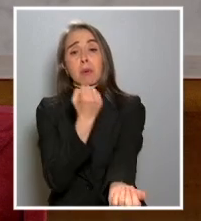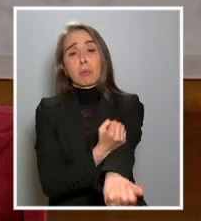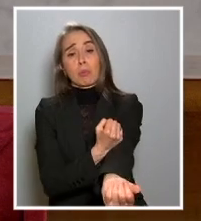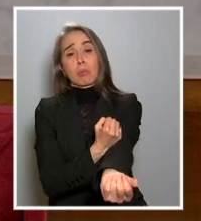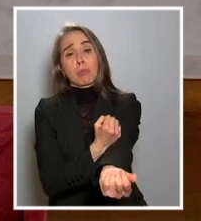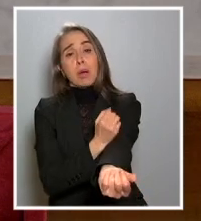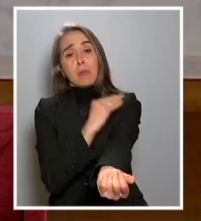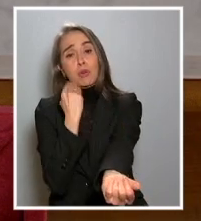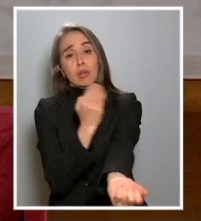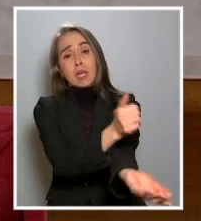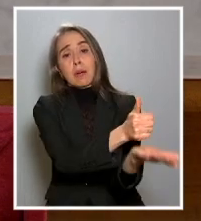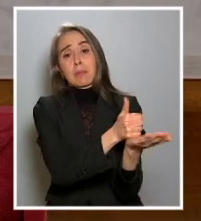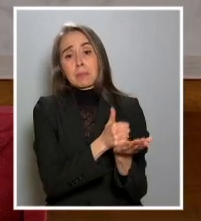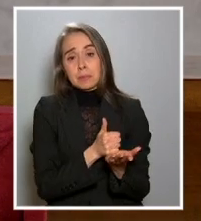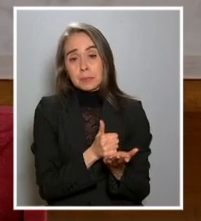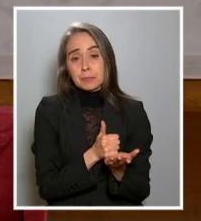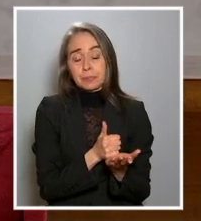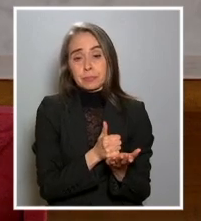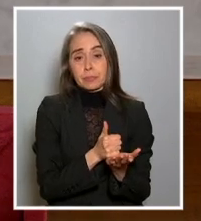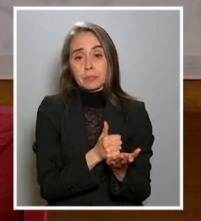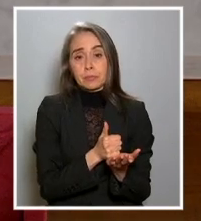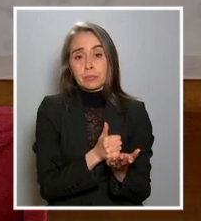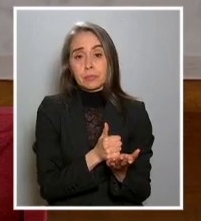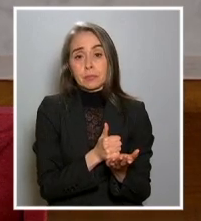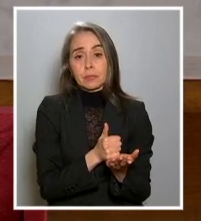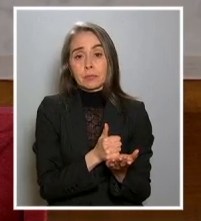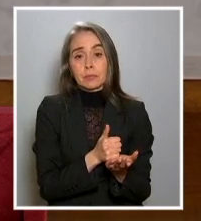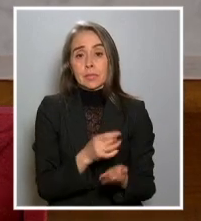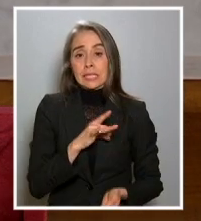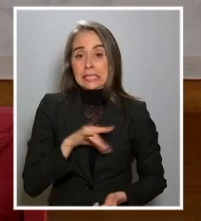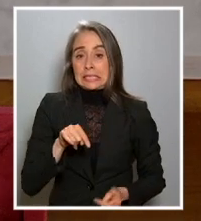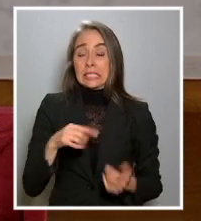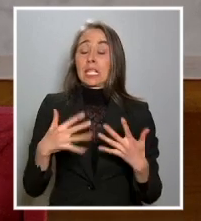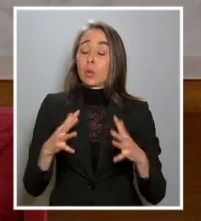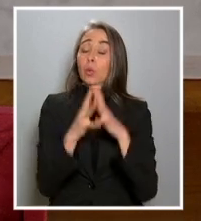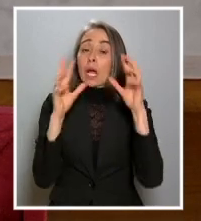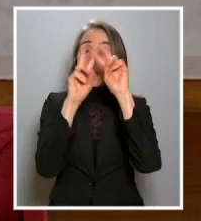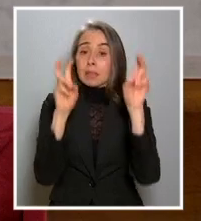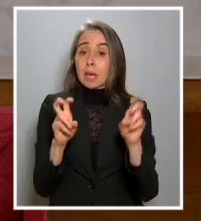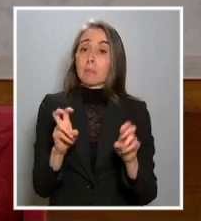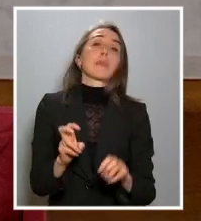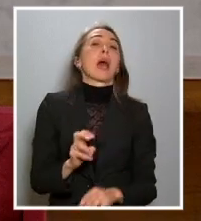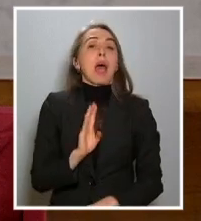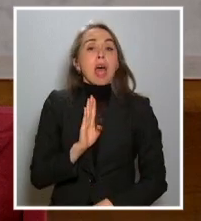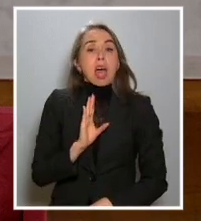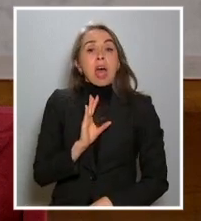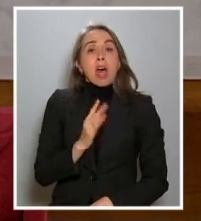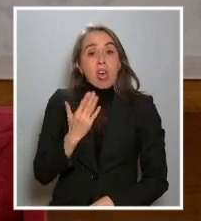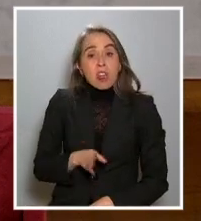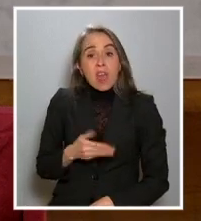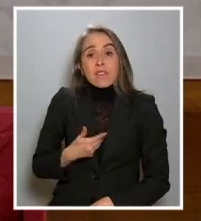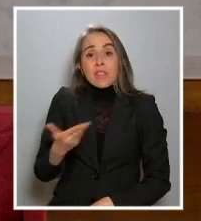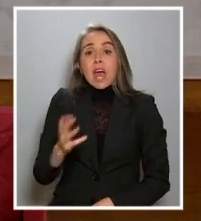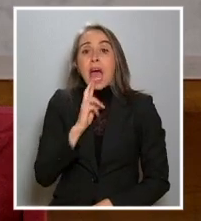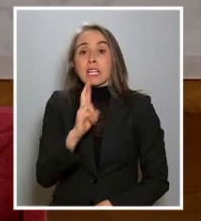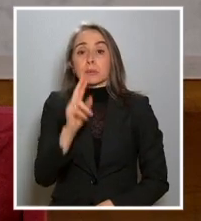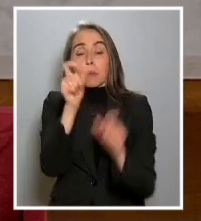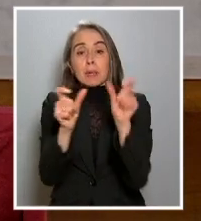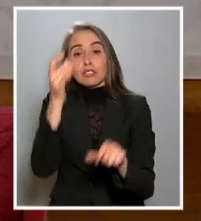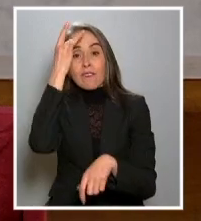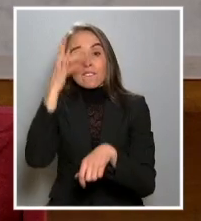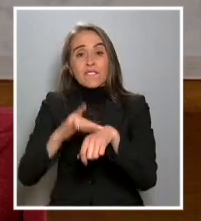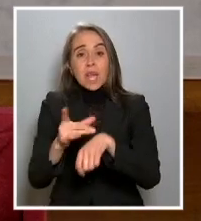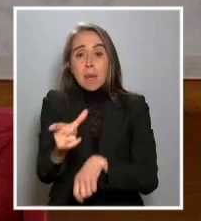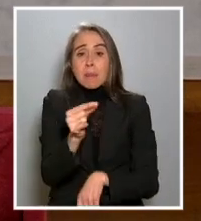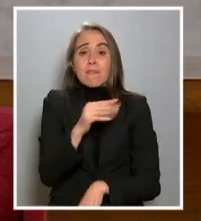En esto tenemos un gran tema pendiente. Le debemos una respuesta a quienes sufren enfermedades terminales e